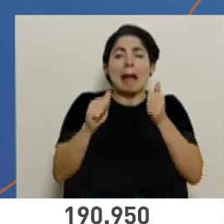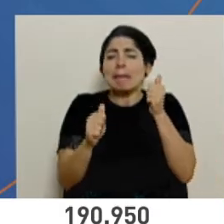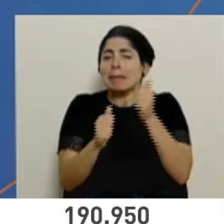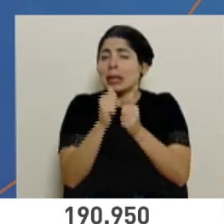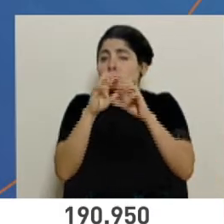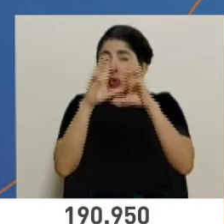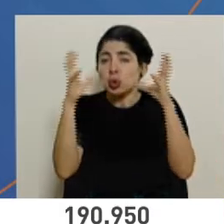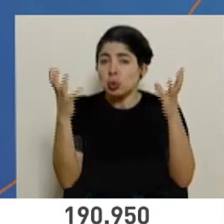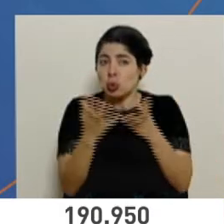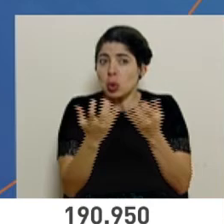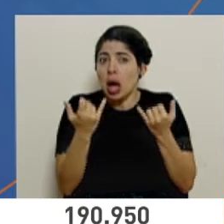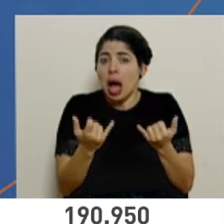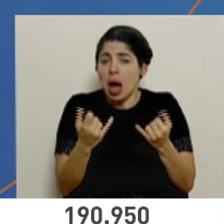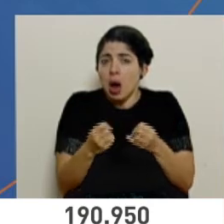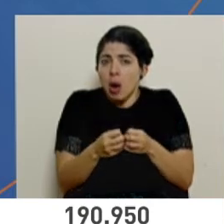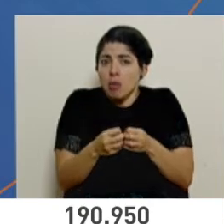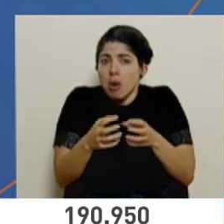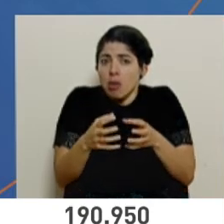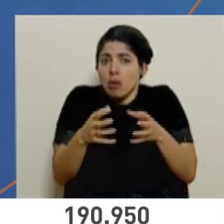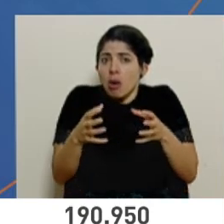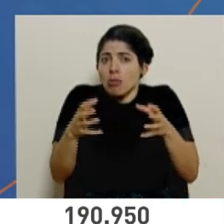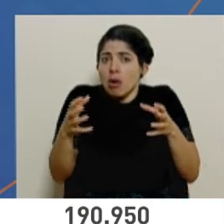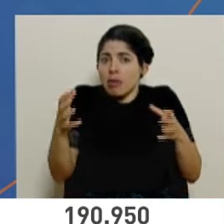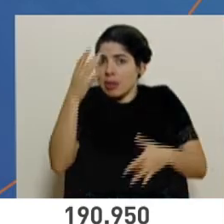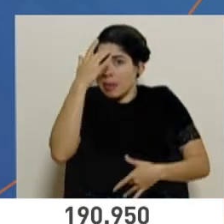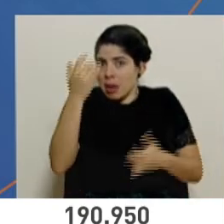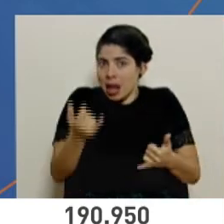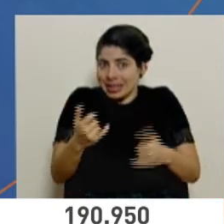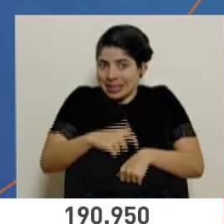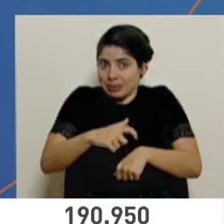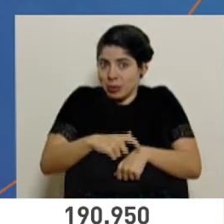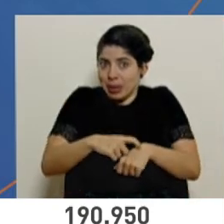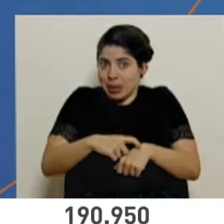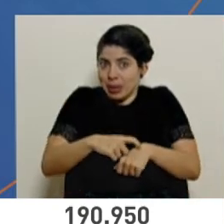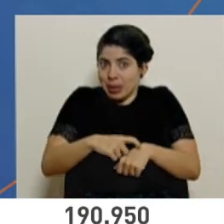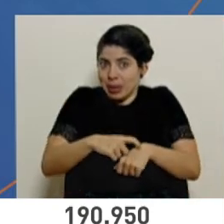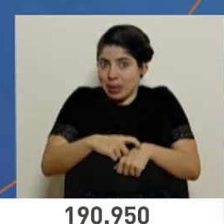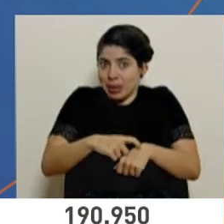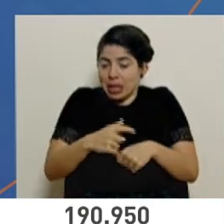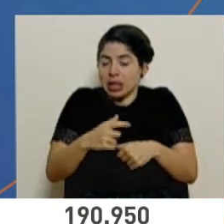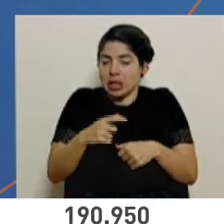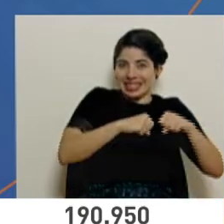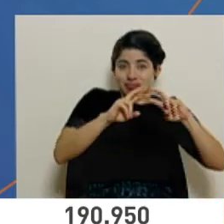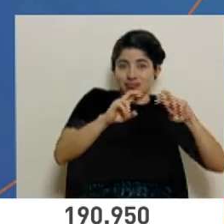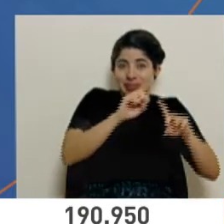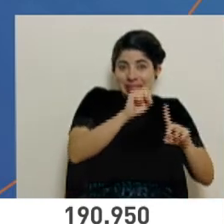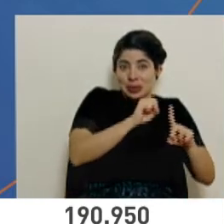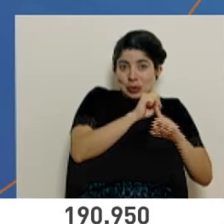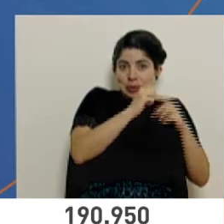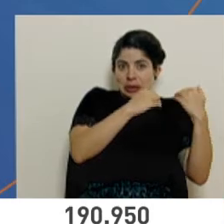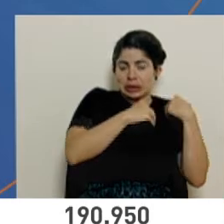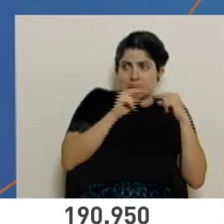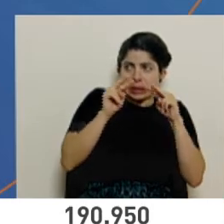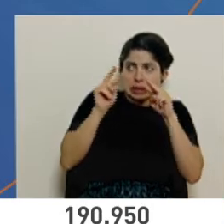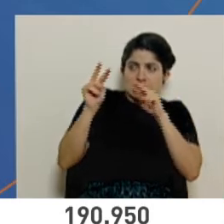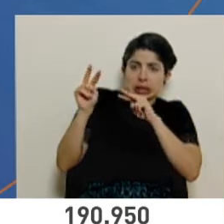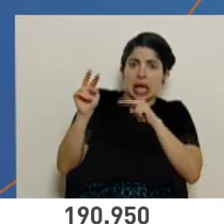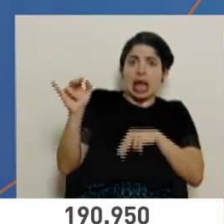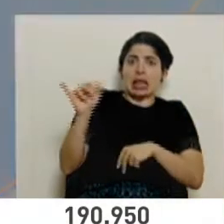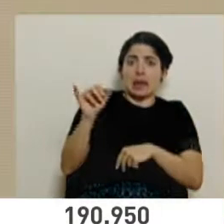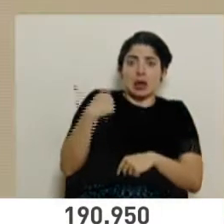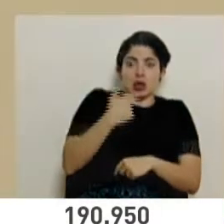parte del mundo tenemos aumento importante de los casos, eso es parte de lo que analiza la SAD. Y tenemos nosotros que entender